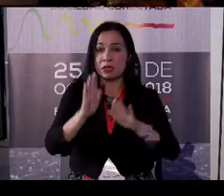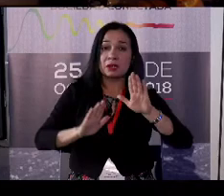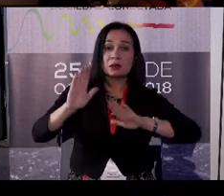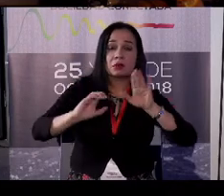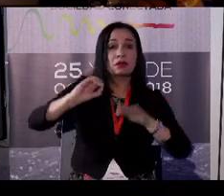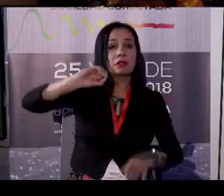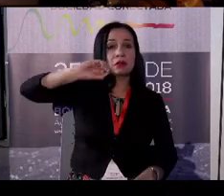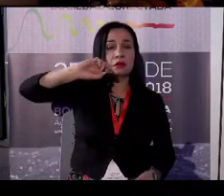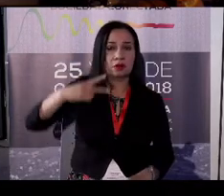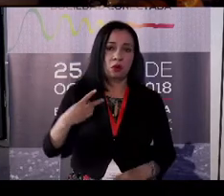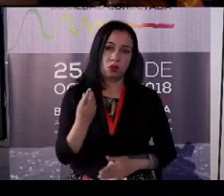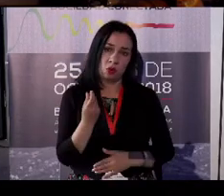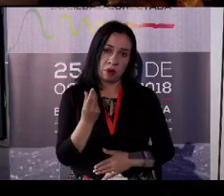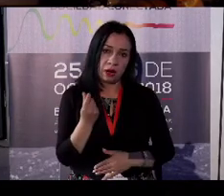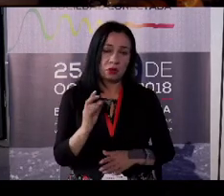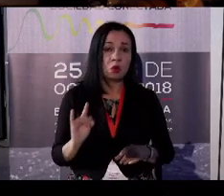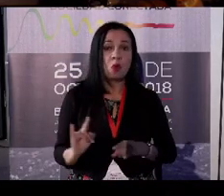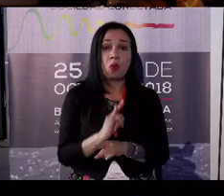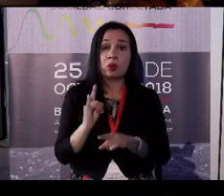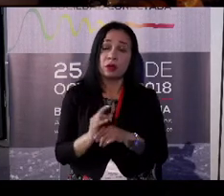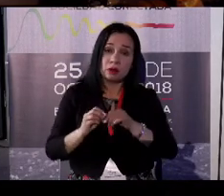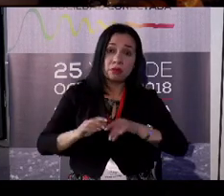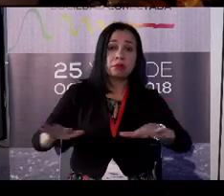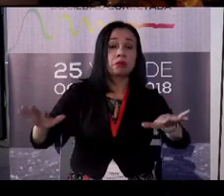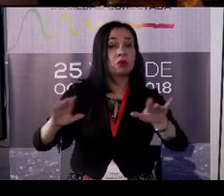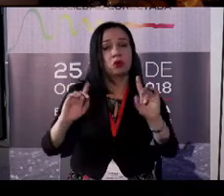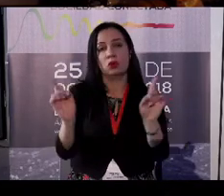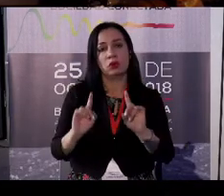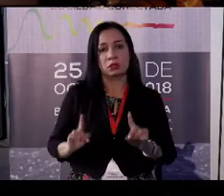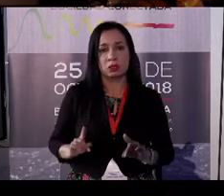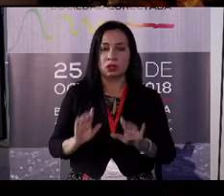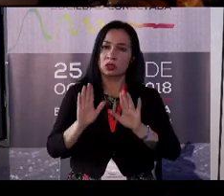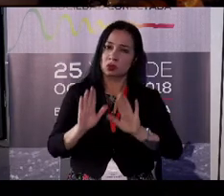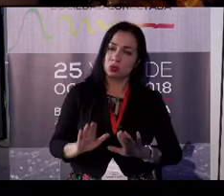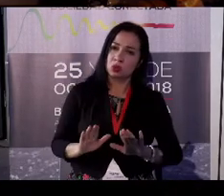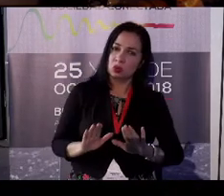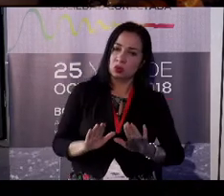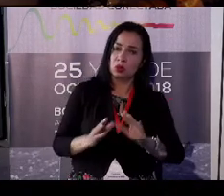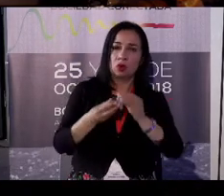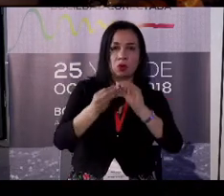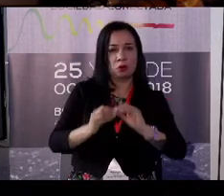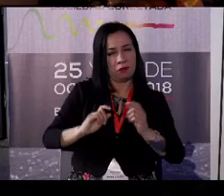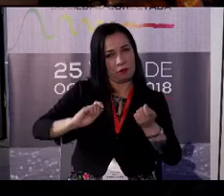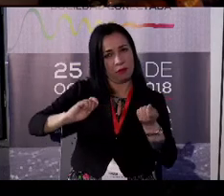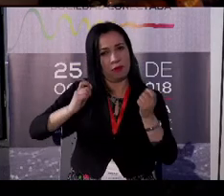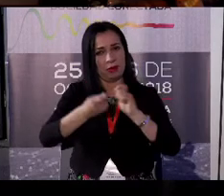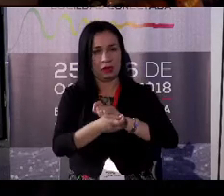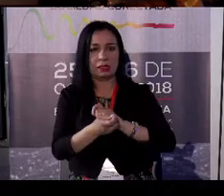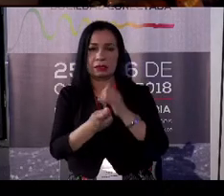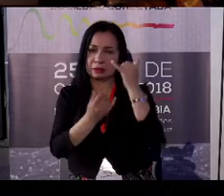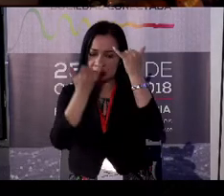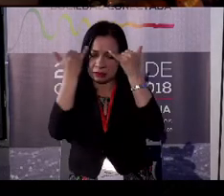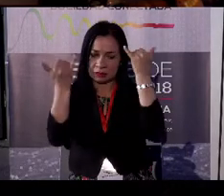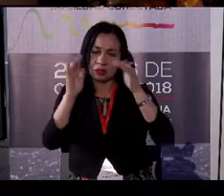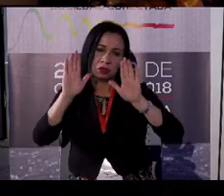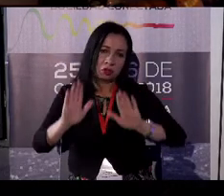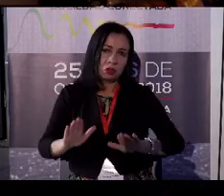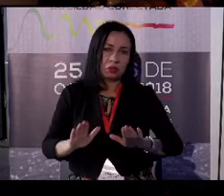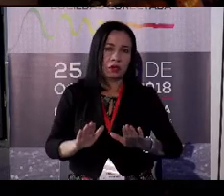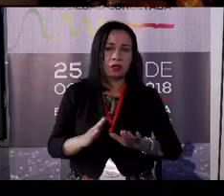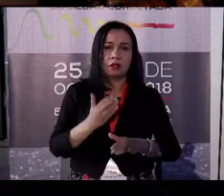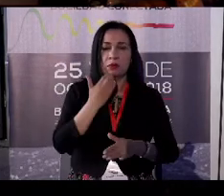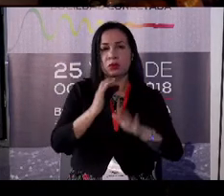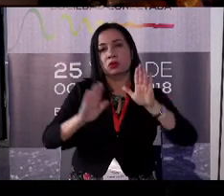segundo precio no ha sido utilizada extensivamente. Con modificaciones bastante ingeniosas, la subasta como la